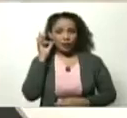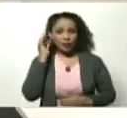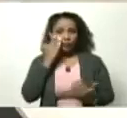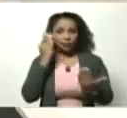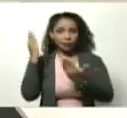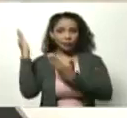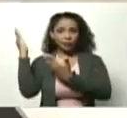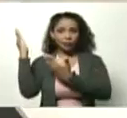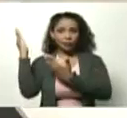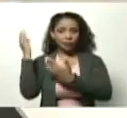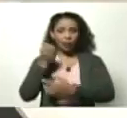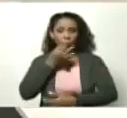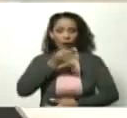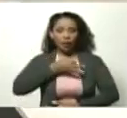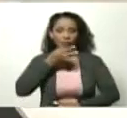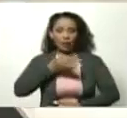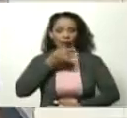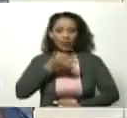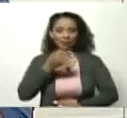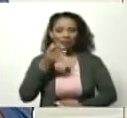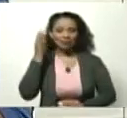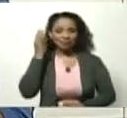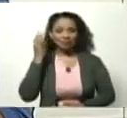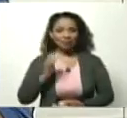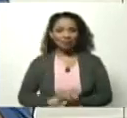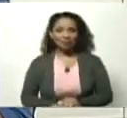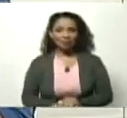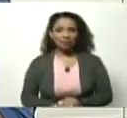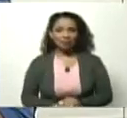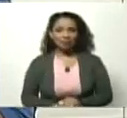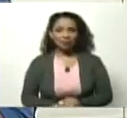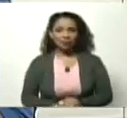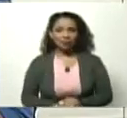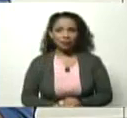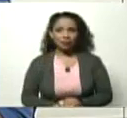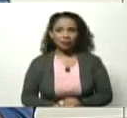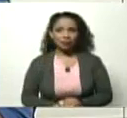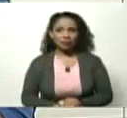Melanie Castillo. Buenas tardes, Melanie, te escuchamos.